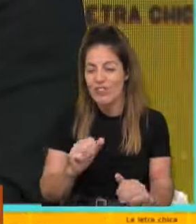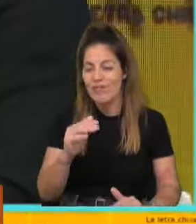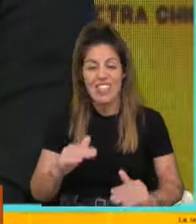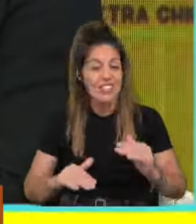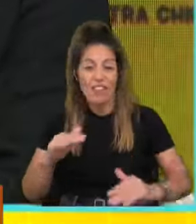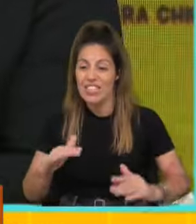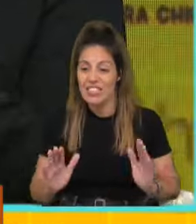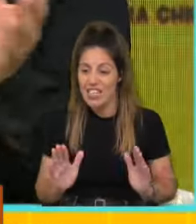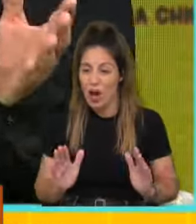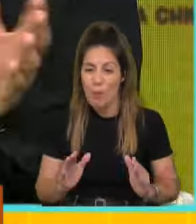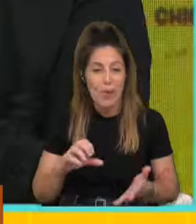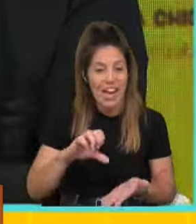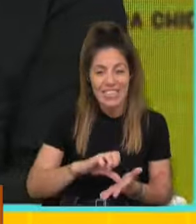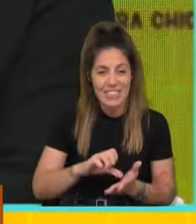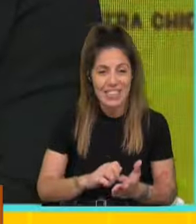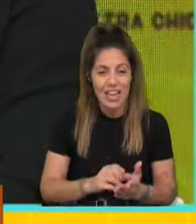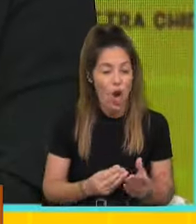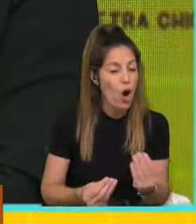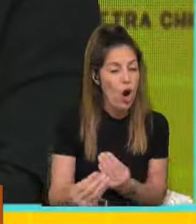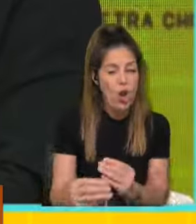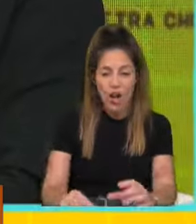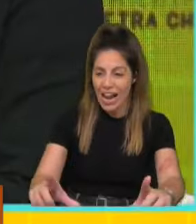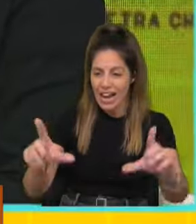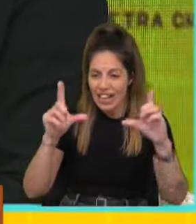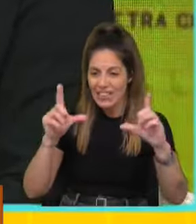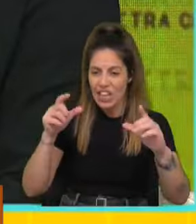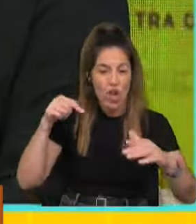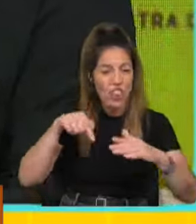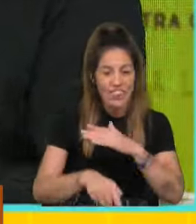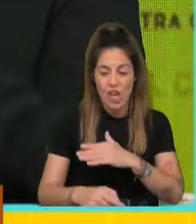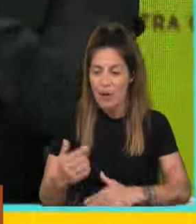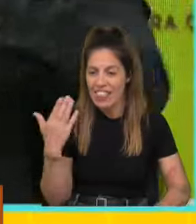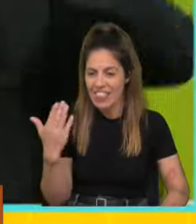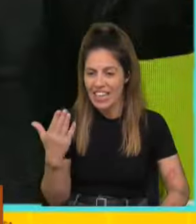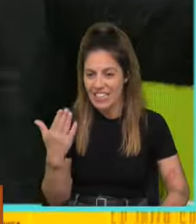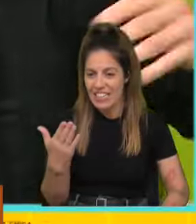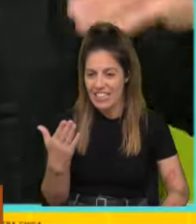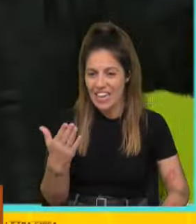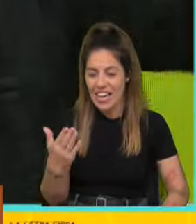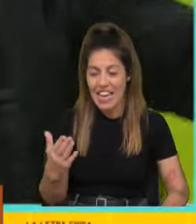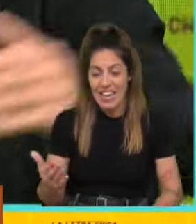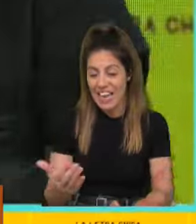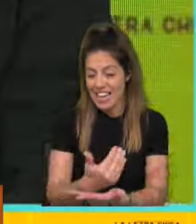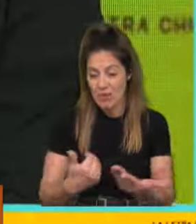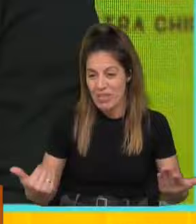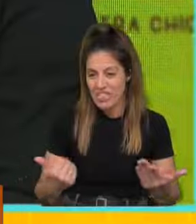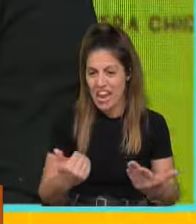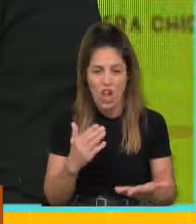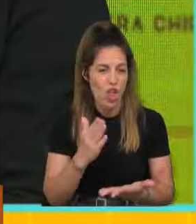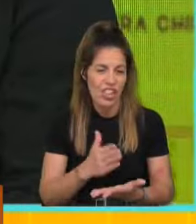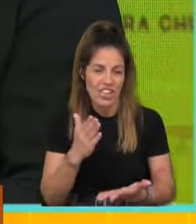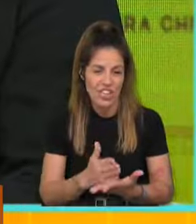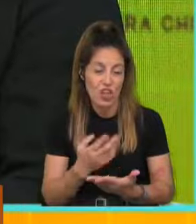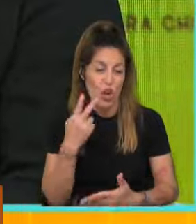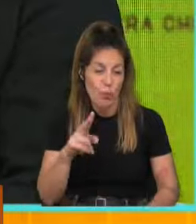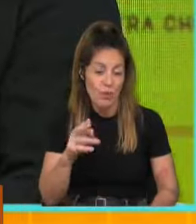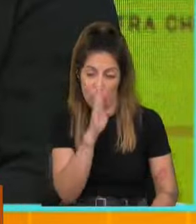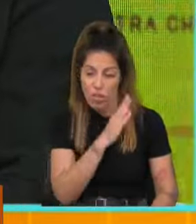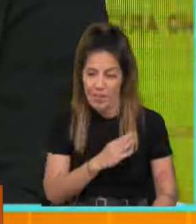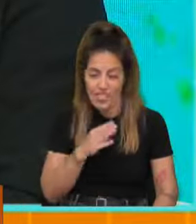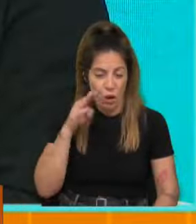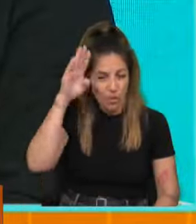países colocan candidatos de extrema derecha que barren con las libertades públicas lo vimos en Brasil con bolsonaro en Argentina con Miley El